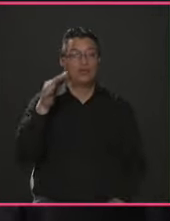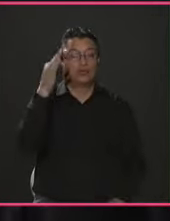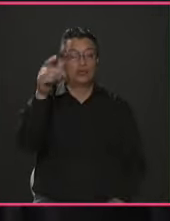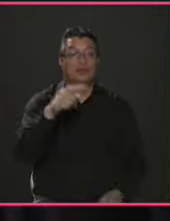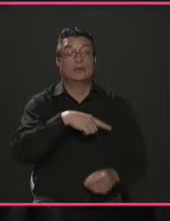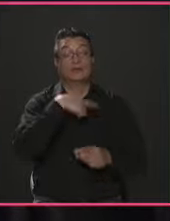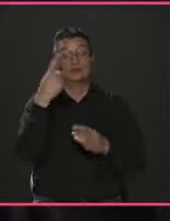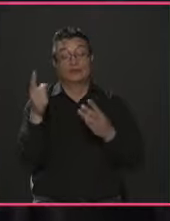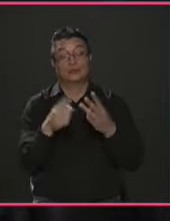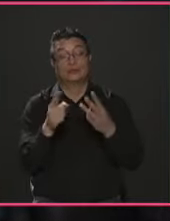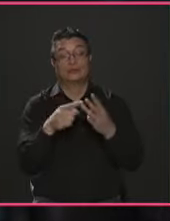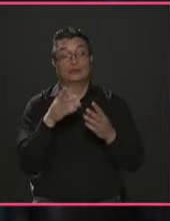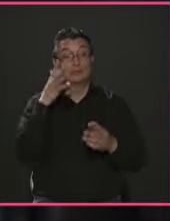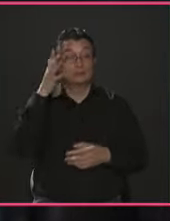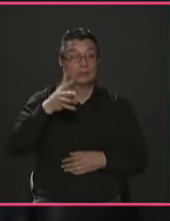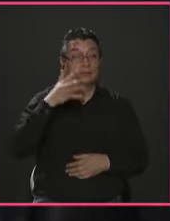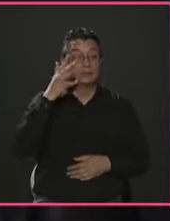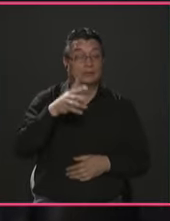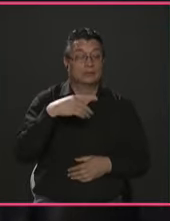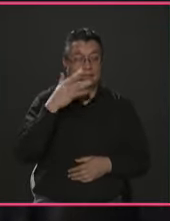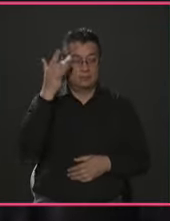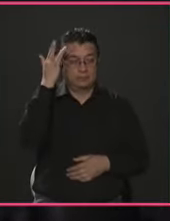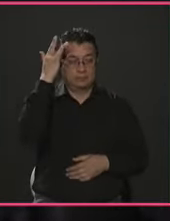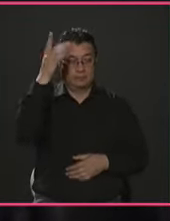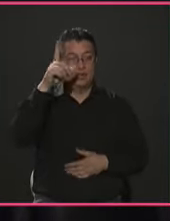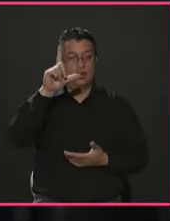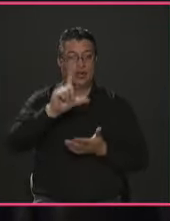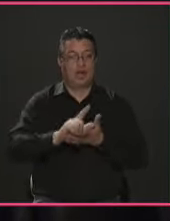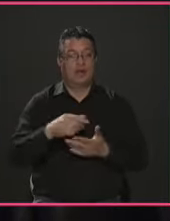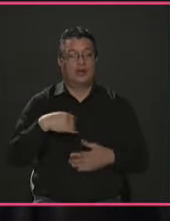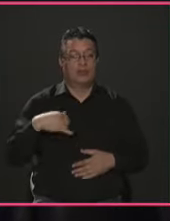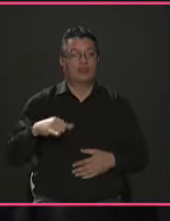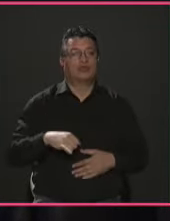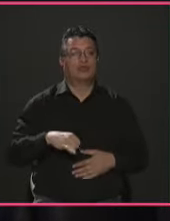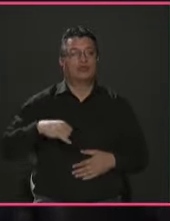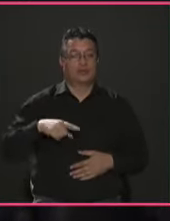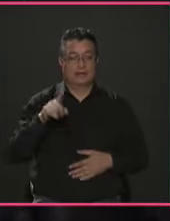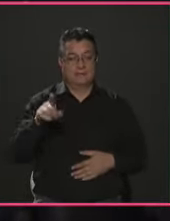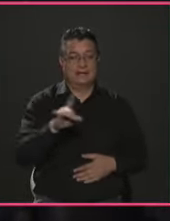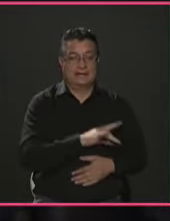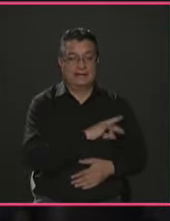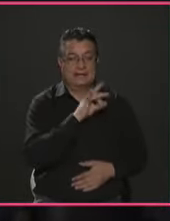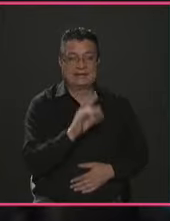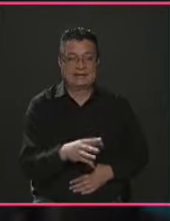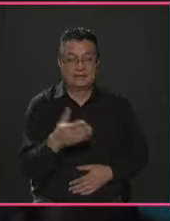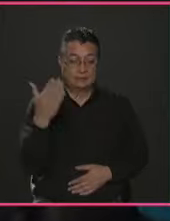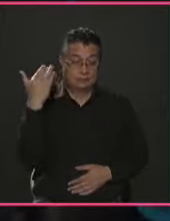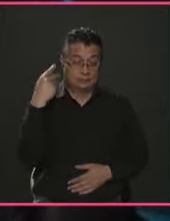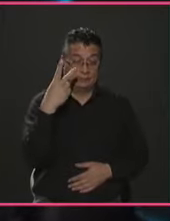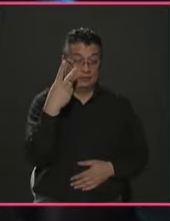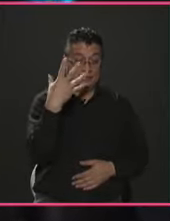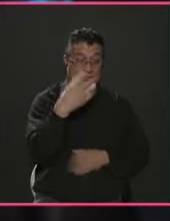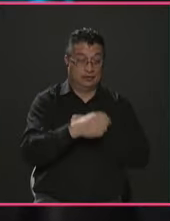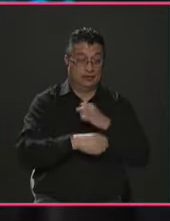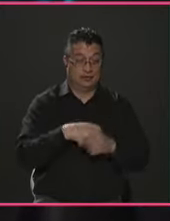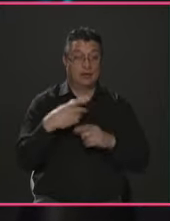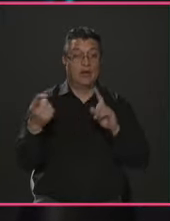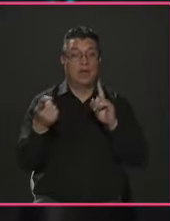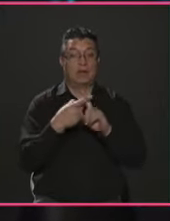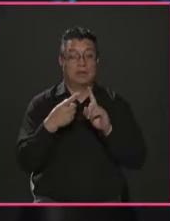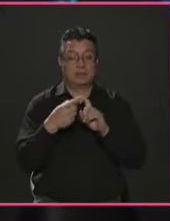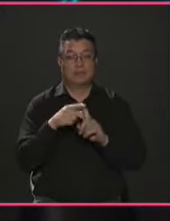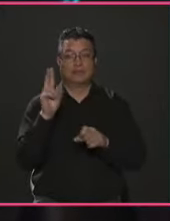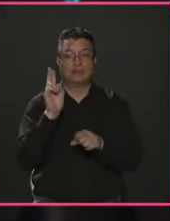siguiente speaker es talento local motivo de orgullo porque es chileno y en los últimos 25 años ha participado en